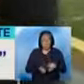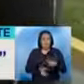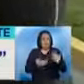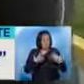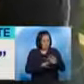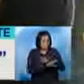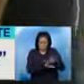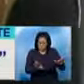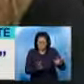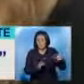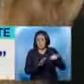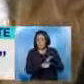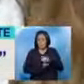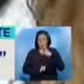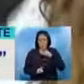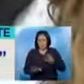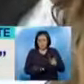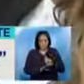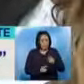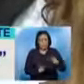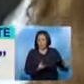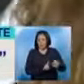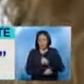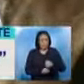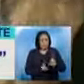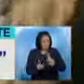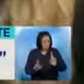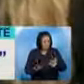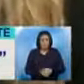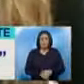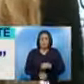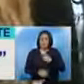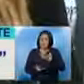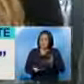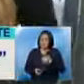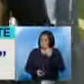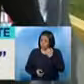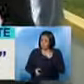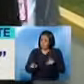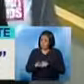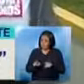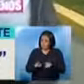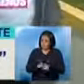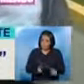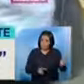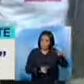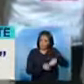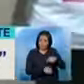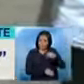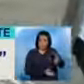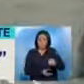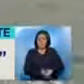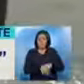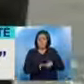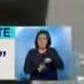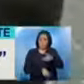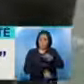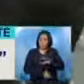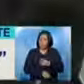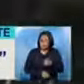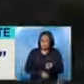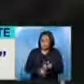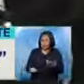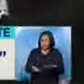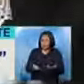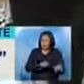basta ya de femicidio y de tanto abuso contra la mujer. Por supuesto, los hombres también están presentes, pues, en esta marcha, señora. ¿Usted